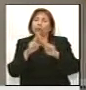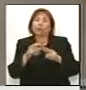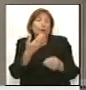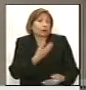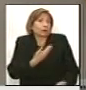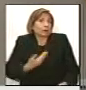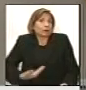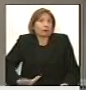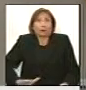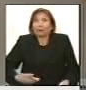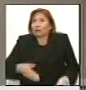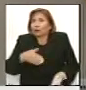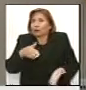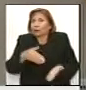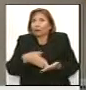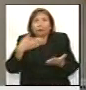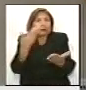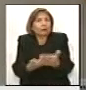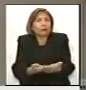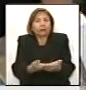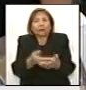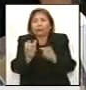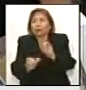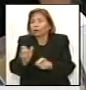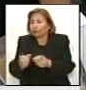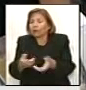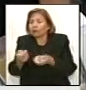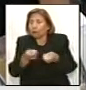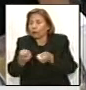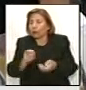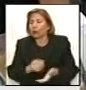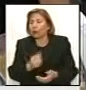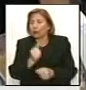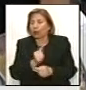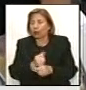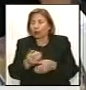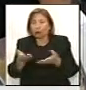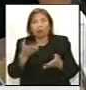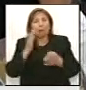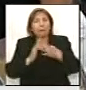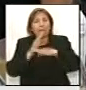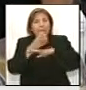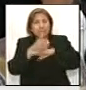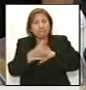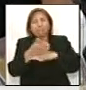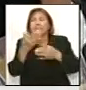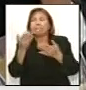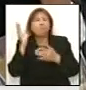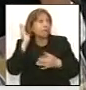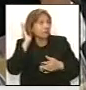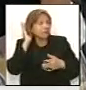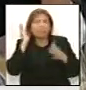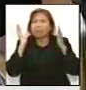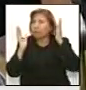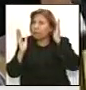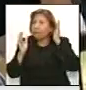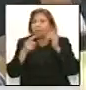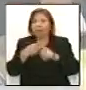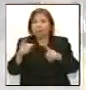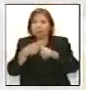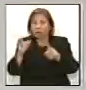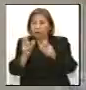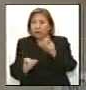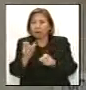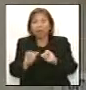gobierno central no llega a la población, es tarea del legislativo servir de puente a fin de que se escuchen las demandas de la